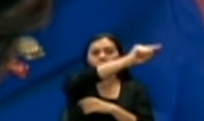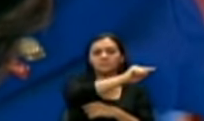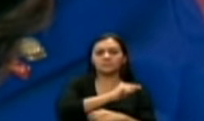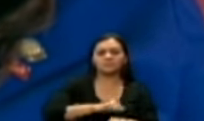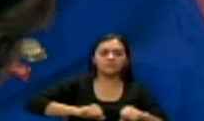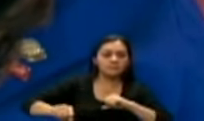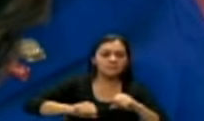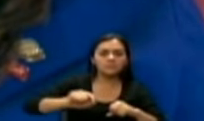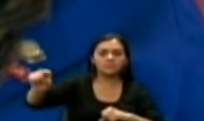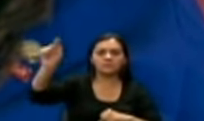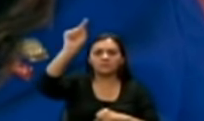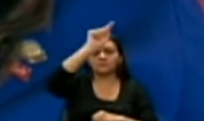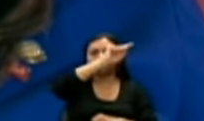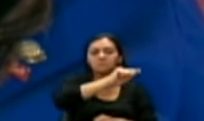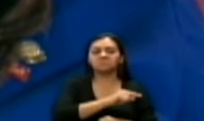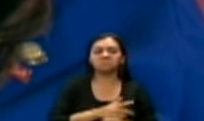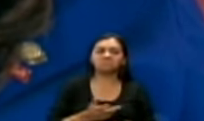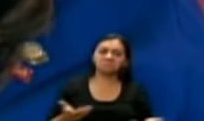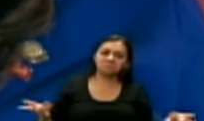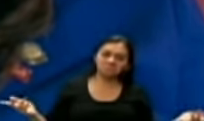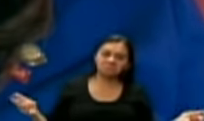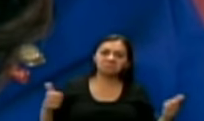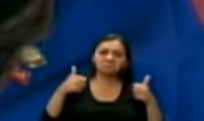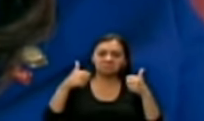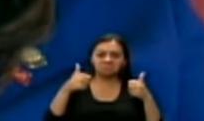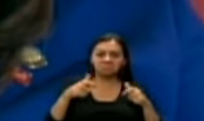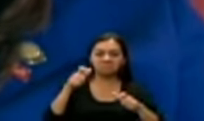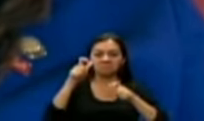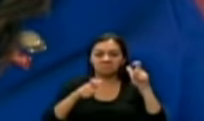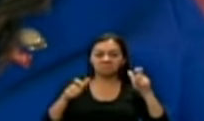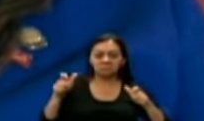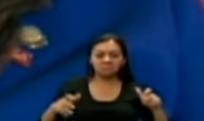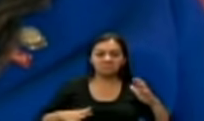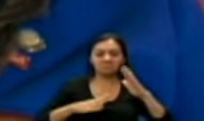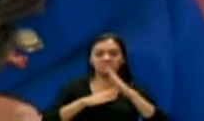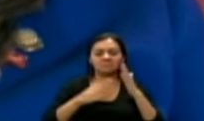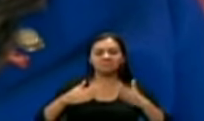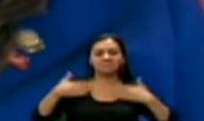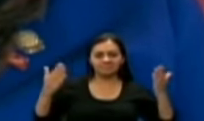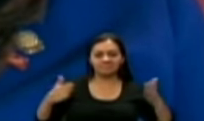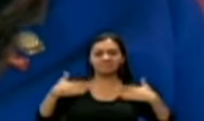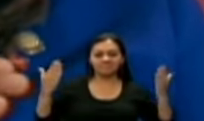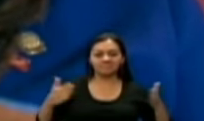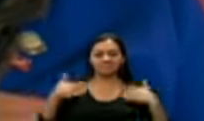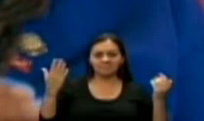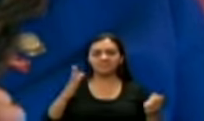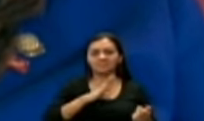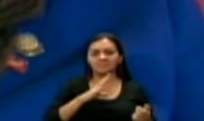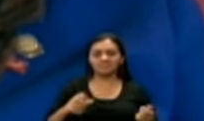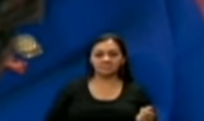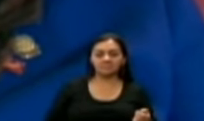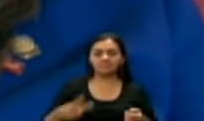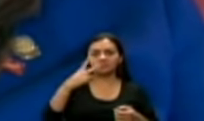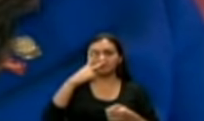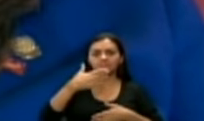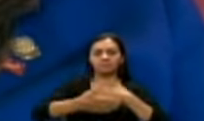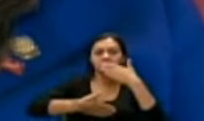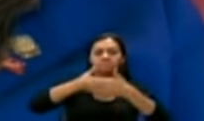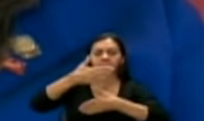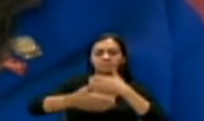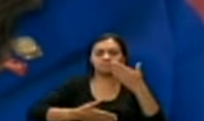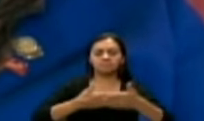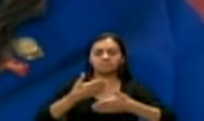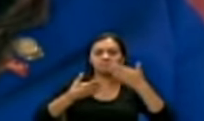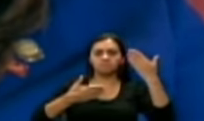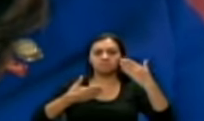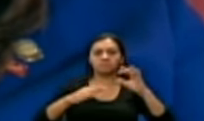entonces la dieron una buena recibida con grandes movilizaciones, la paz. y comenzaron pues a ver todo el proceso de verificación. Rápidamente el